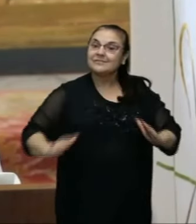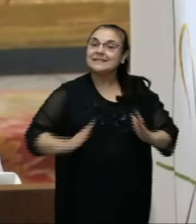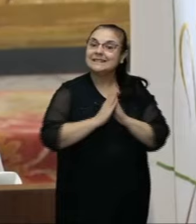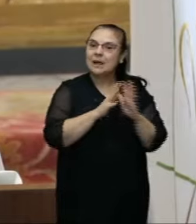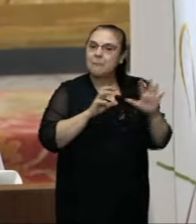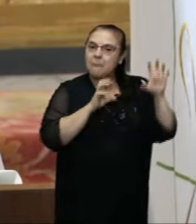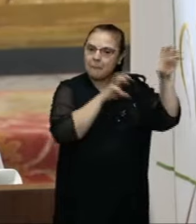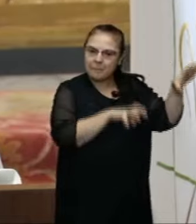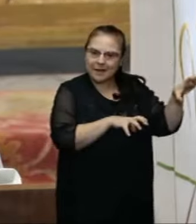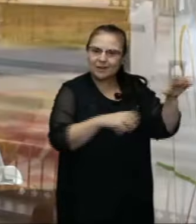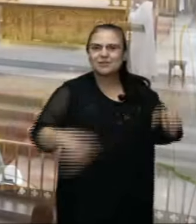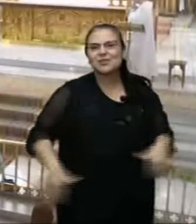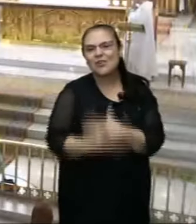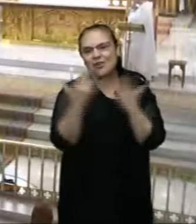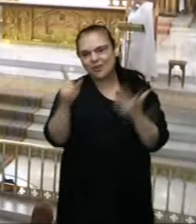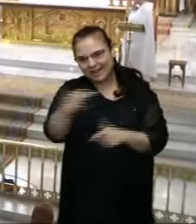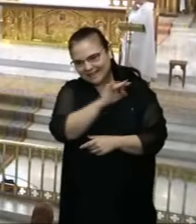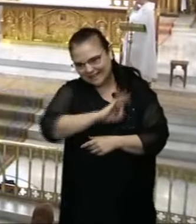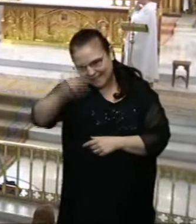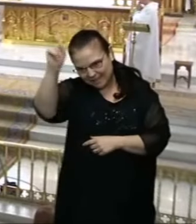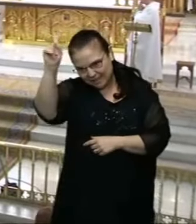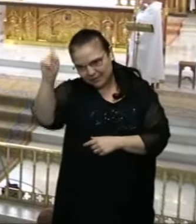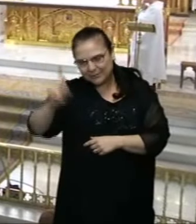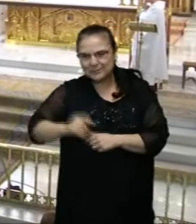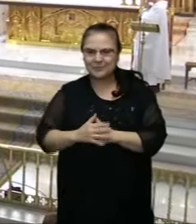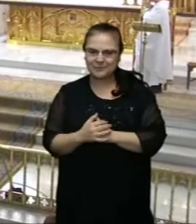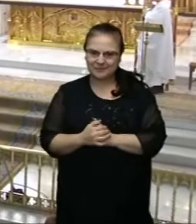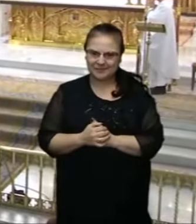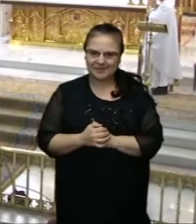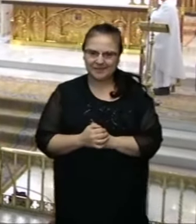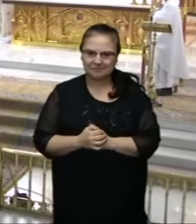San Marcos. Gloria a Dios.